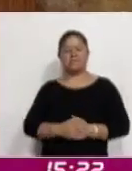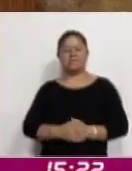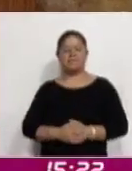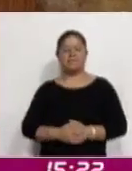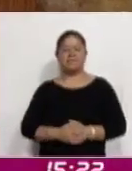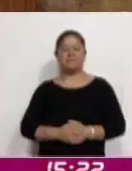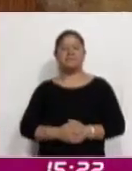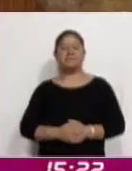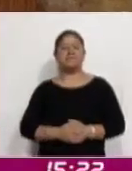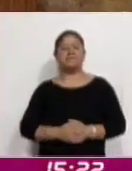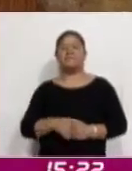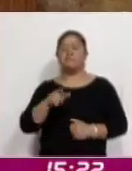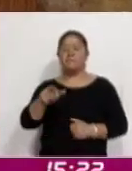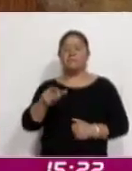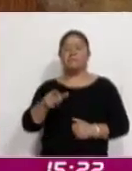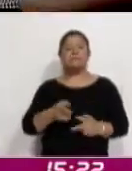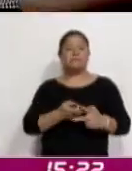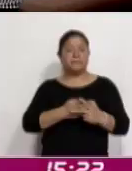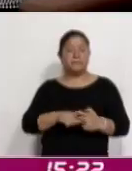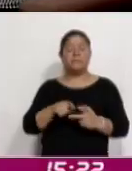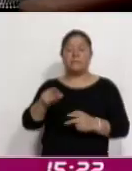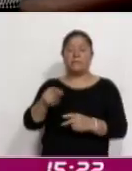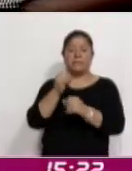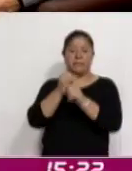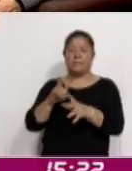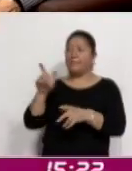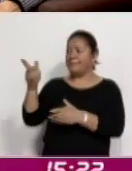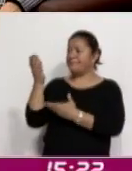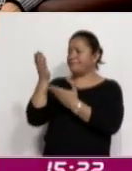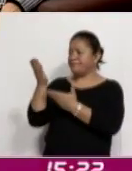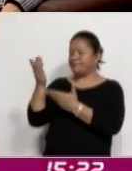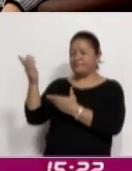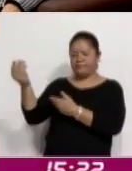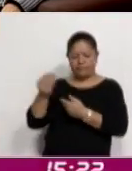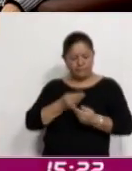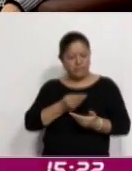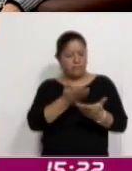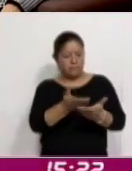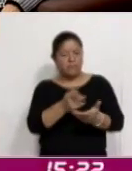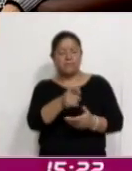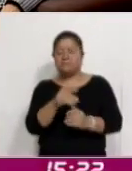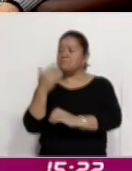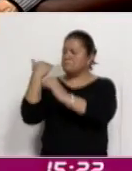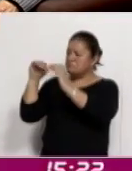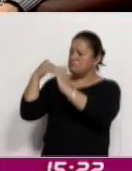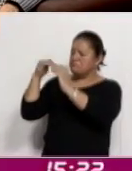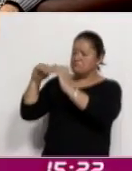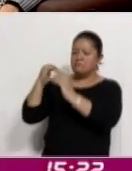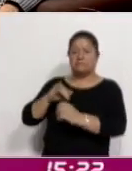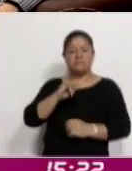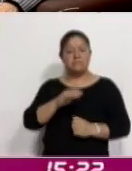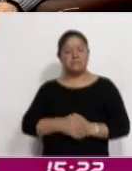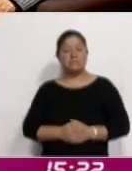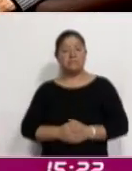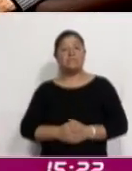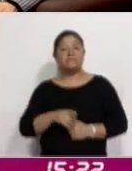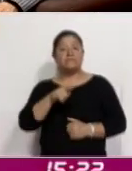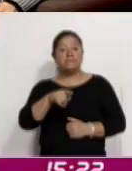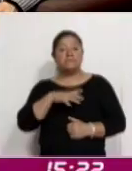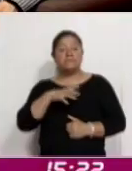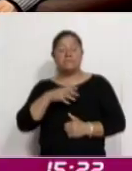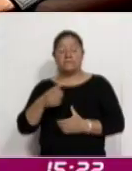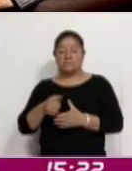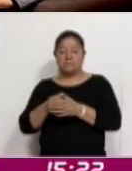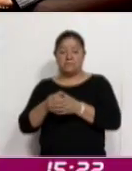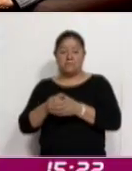a mandar toda la información que nos estaban pidiendo y bueno, tuvimos la suerte de que recibimos esta mención